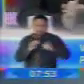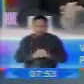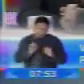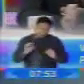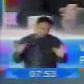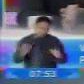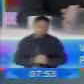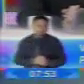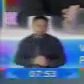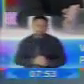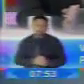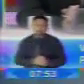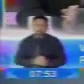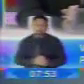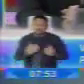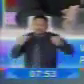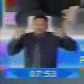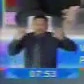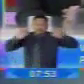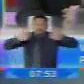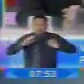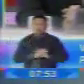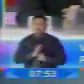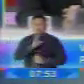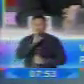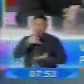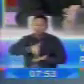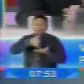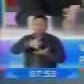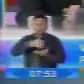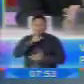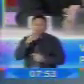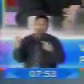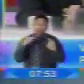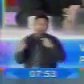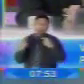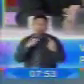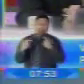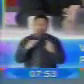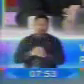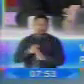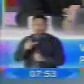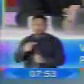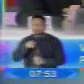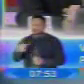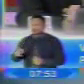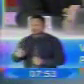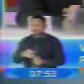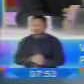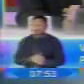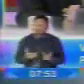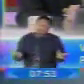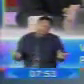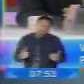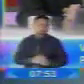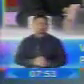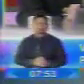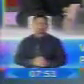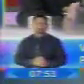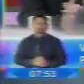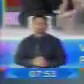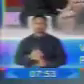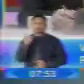esto genera... De cualquier manera, siempre un premio generará entre quienes tenían un favorito desazón. Finalmente,